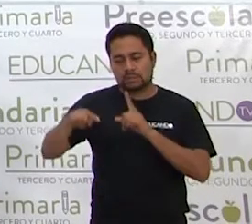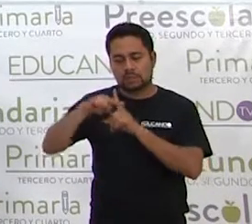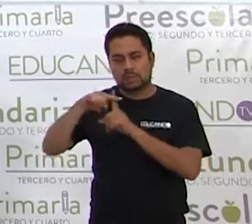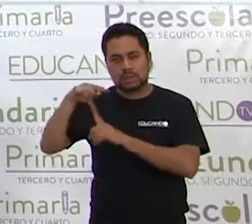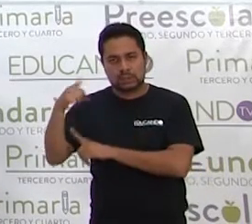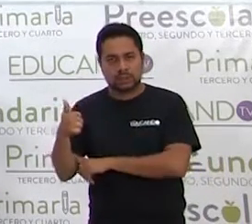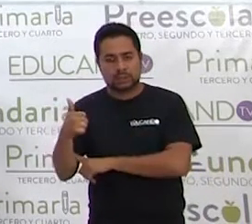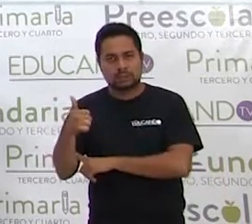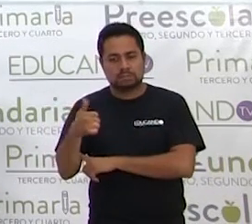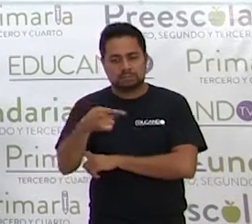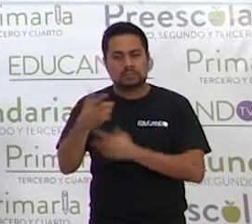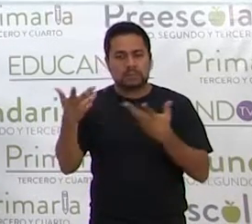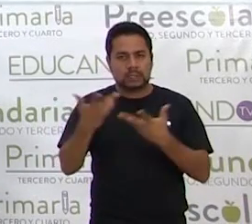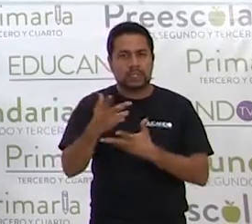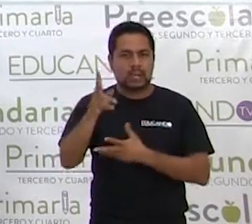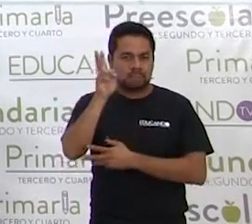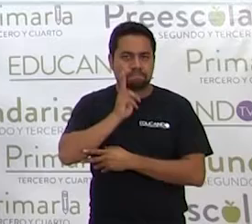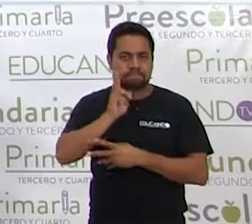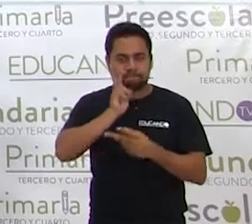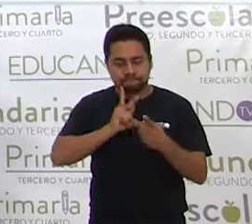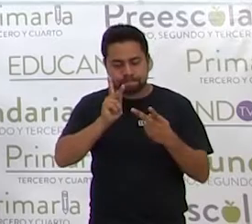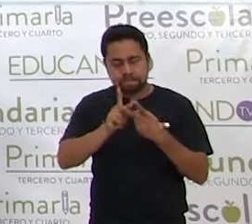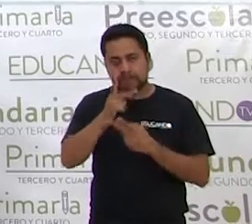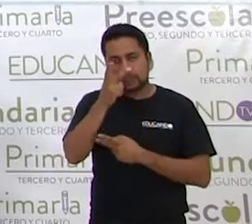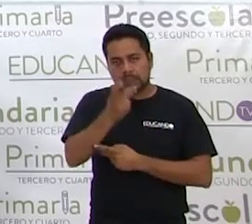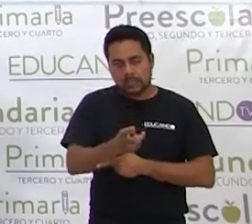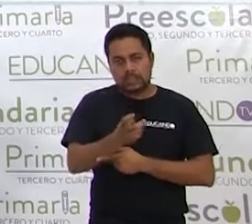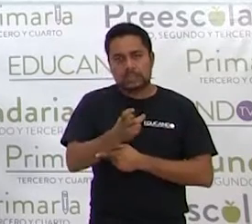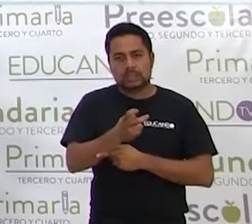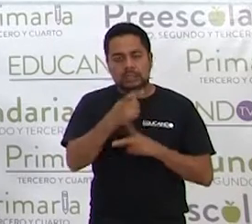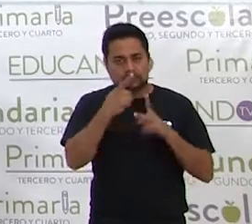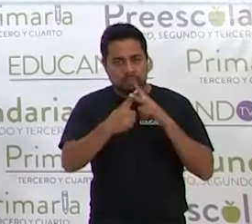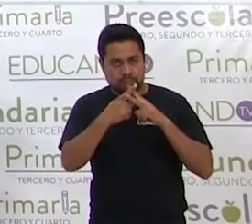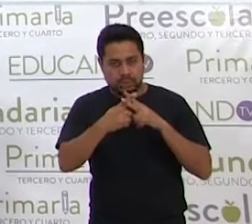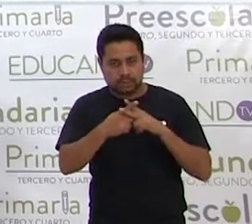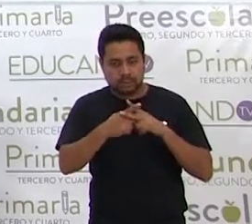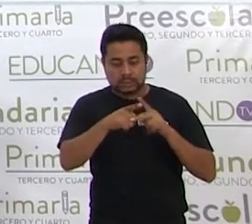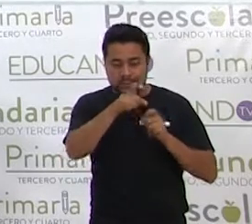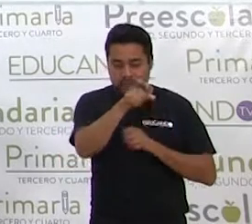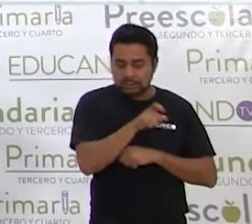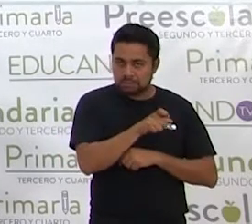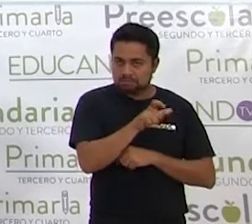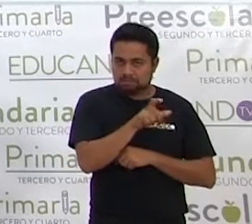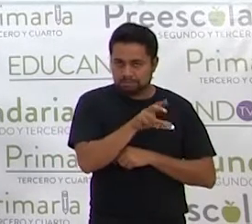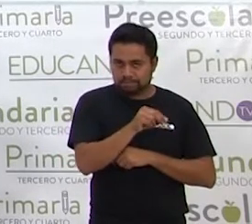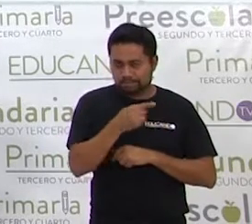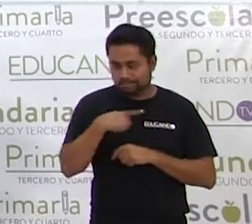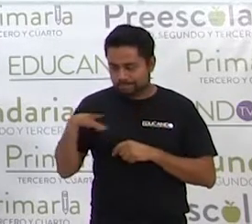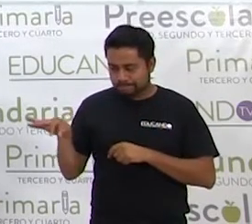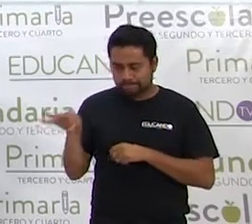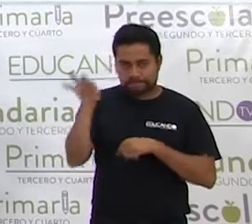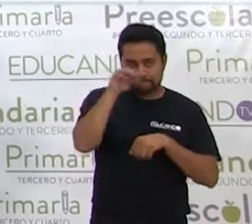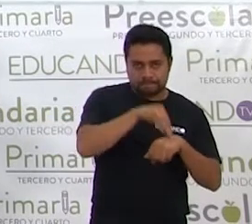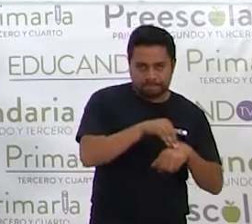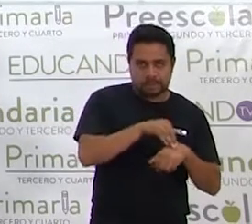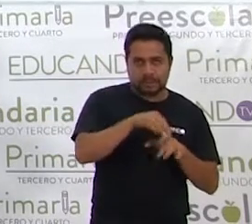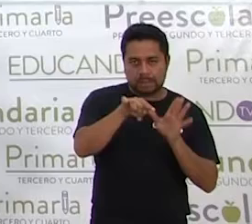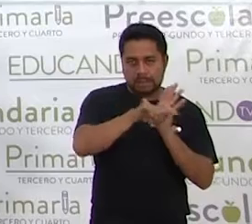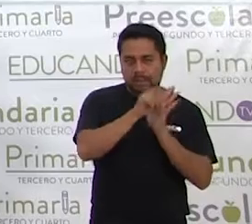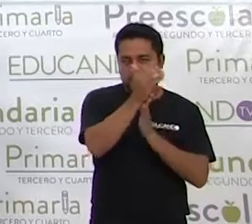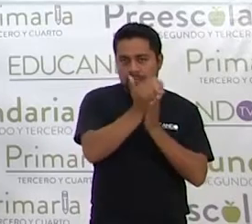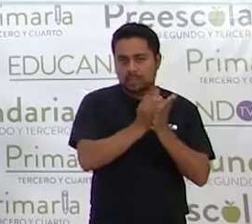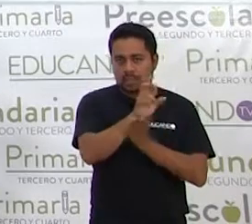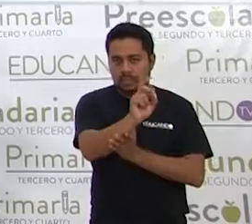si vamos a hacer la comprobación de esta ecuación en lugar de x vamos a poner menos 30